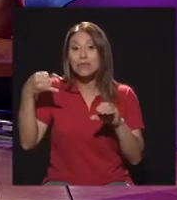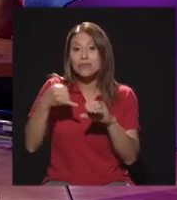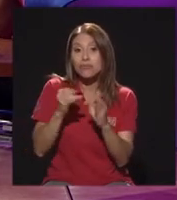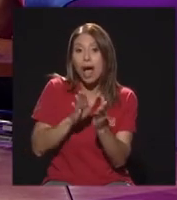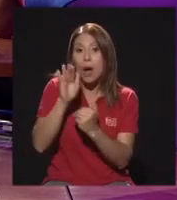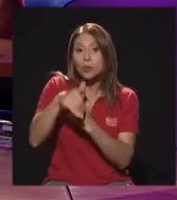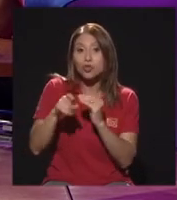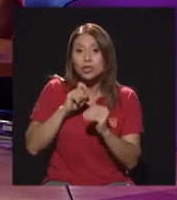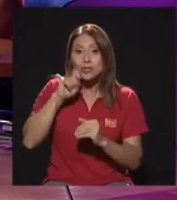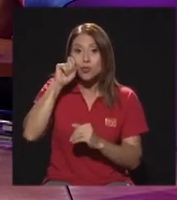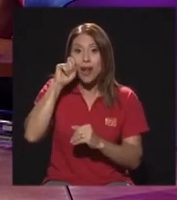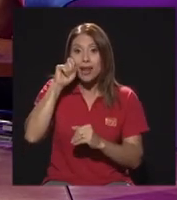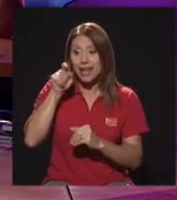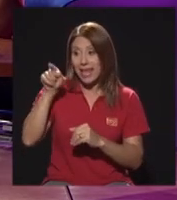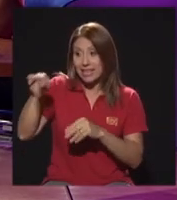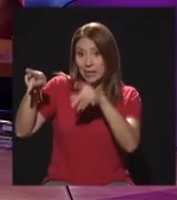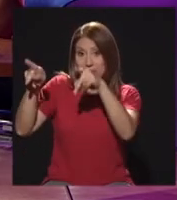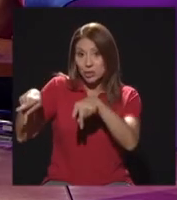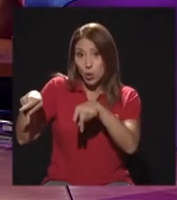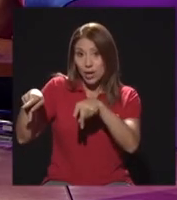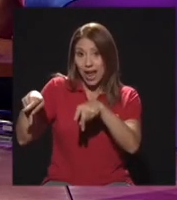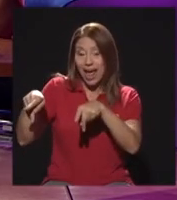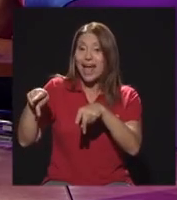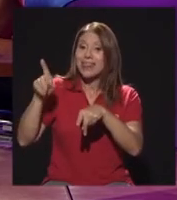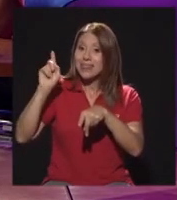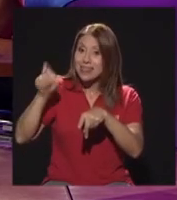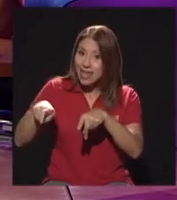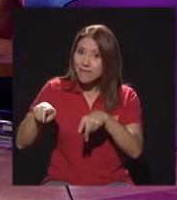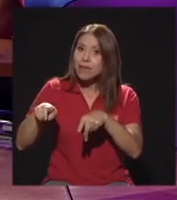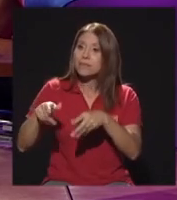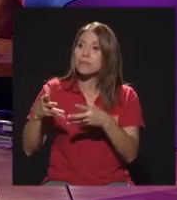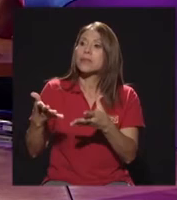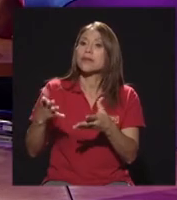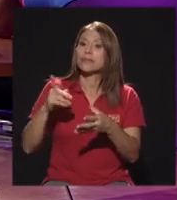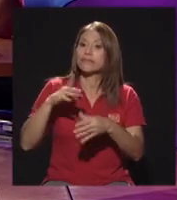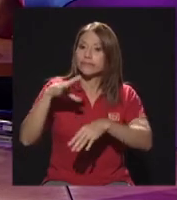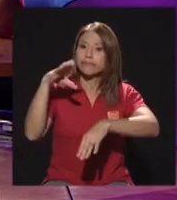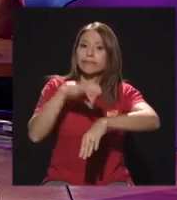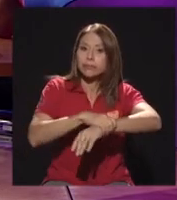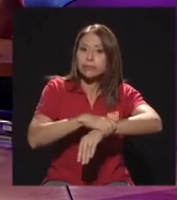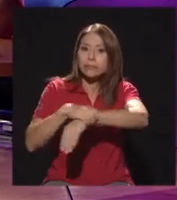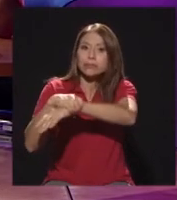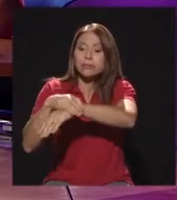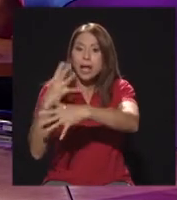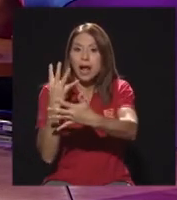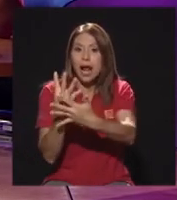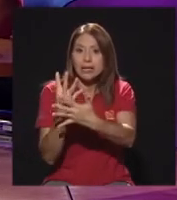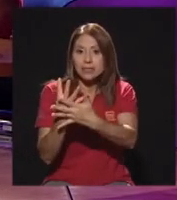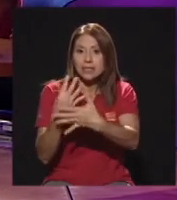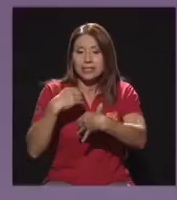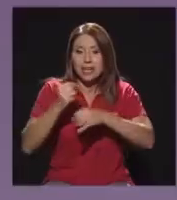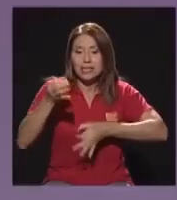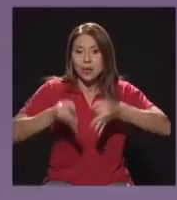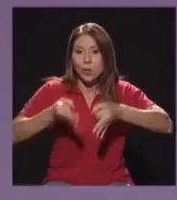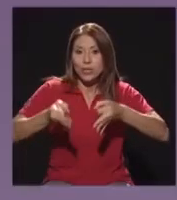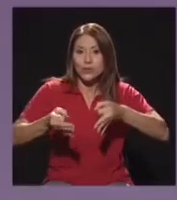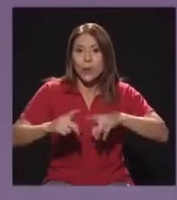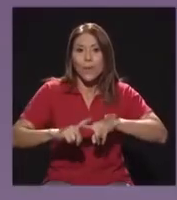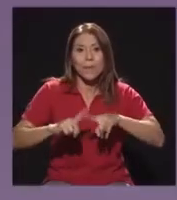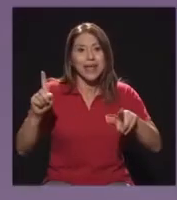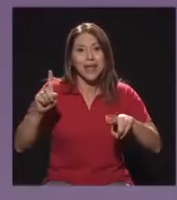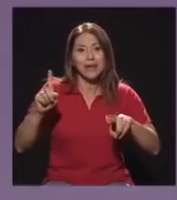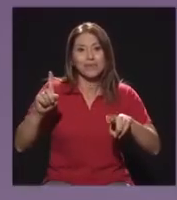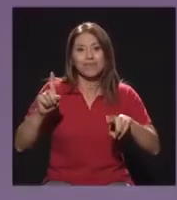pues esa persona que comete el abuso tiene que pagar por ese crimen tiene que ir a la cárcel pues se le hace el juicio y demás pero nadie podría